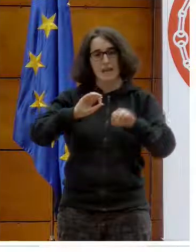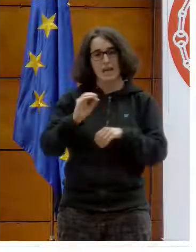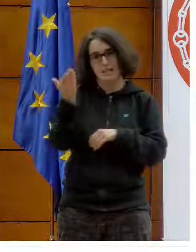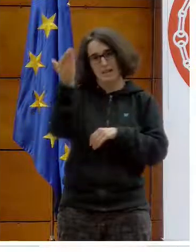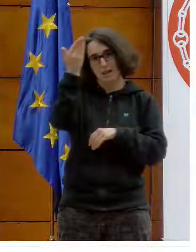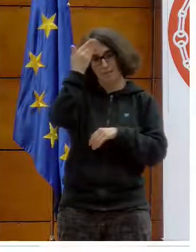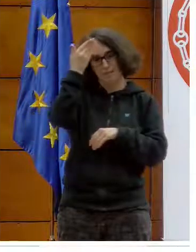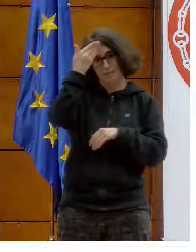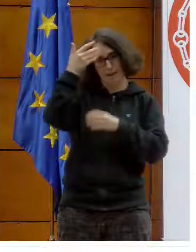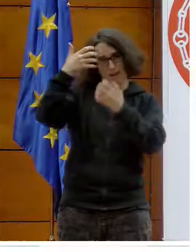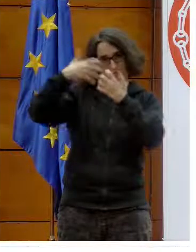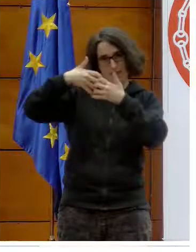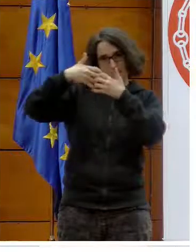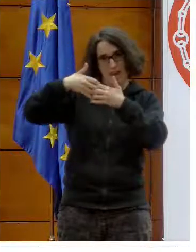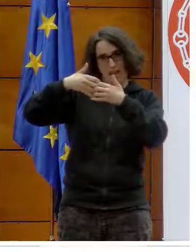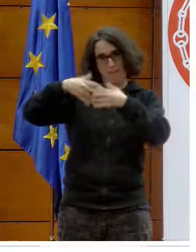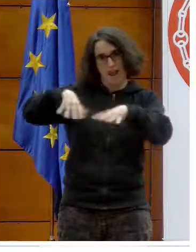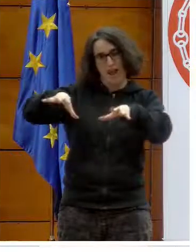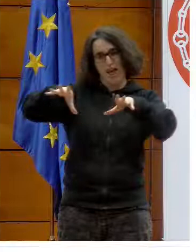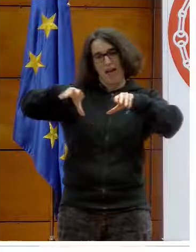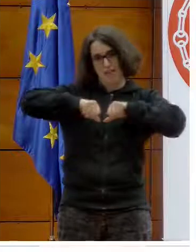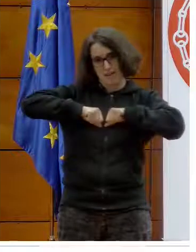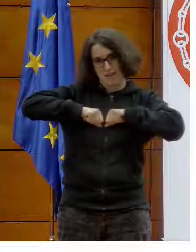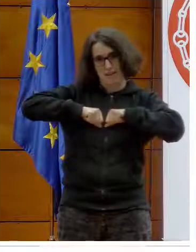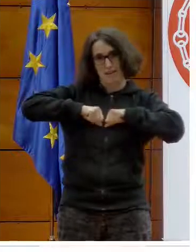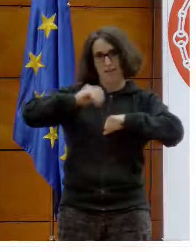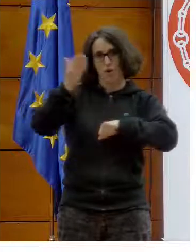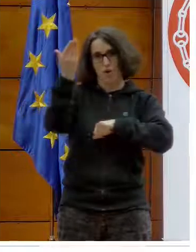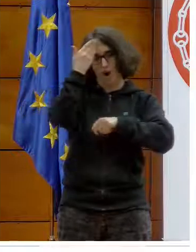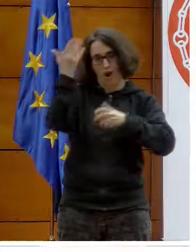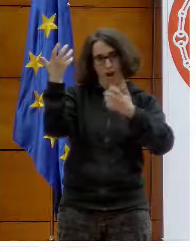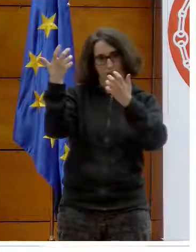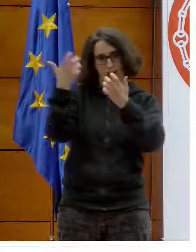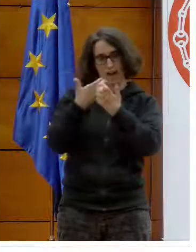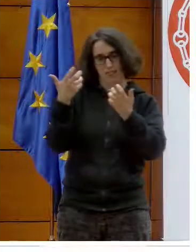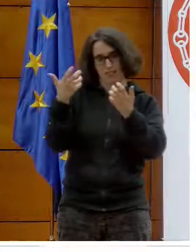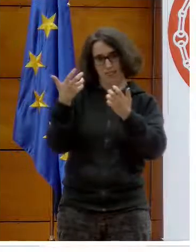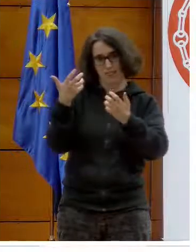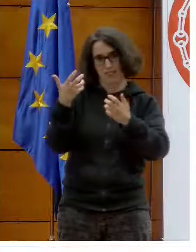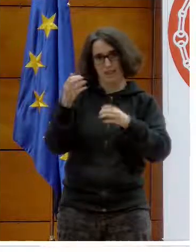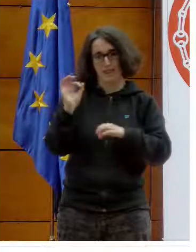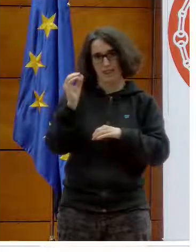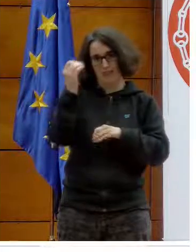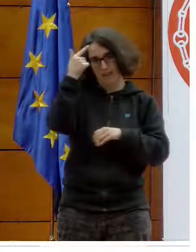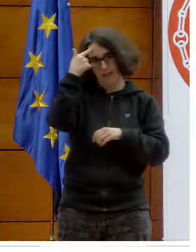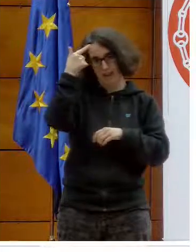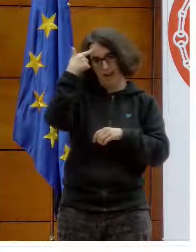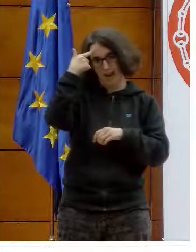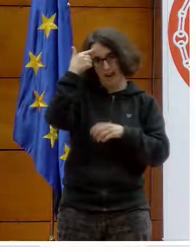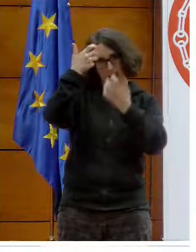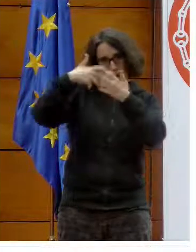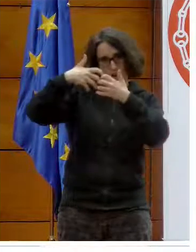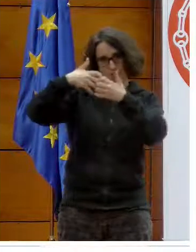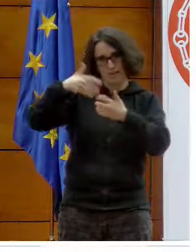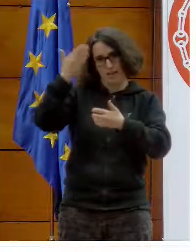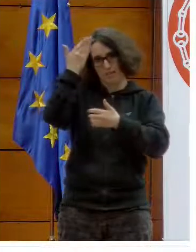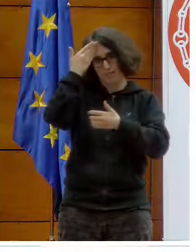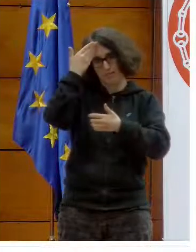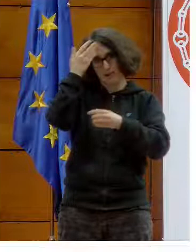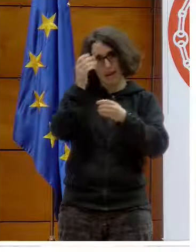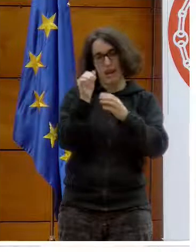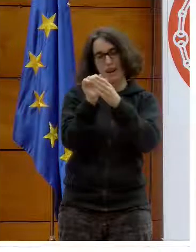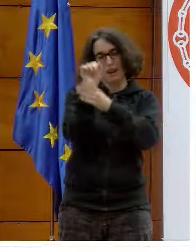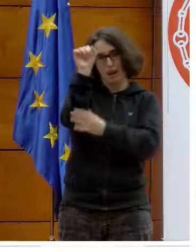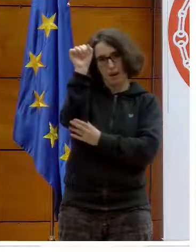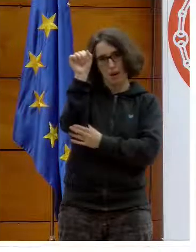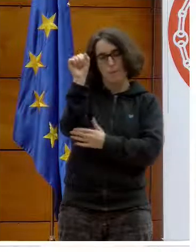cerebral adquirido, consecuencia de accidentes cerebrovasculares y traumatismos craneoencefálicos principalmente, en lesión medular, parálisis